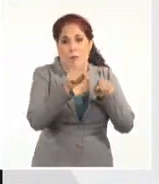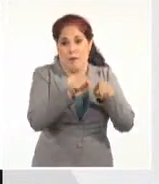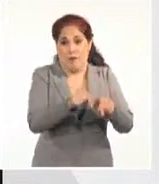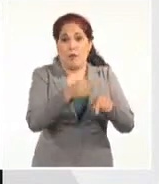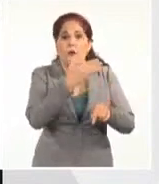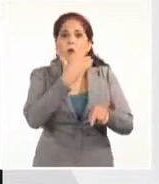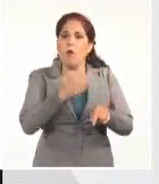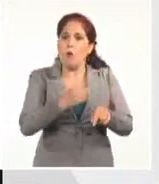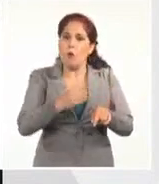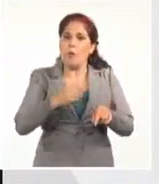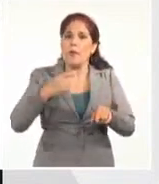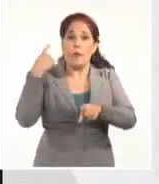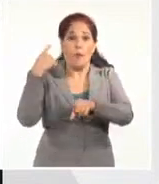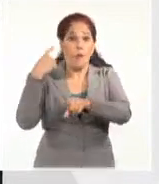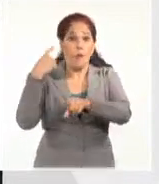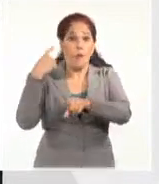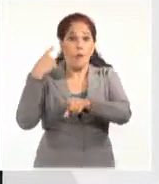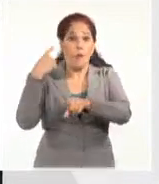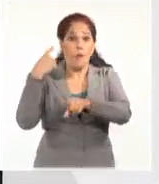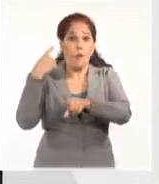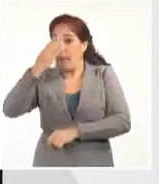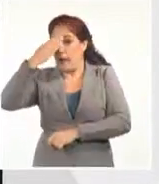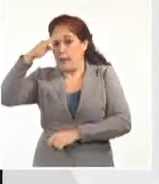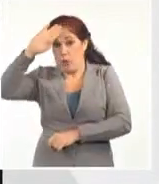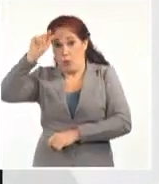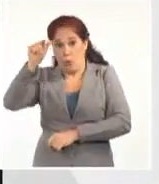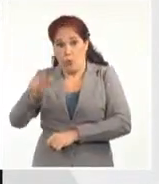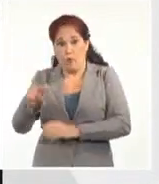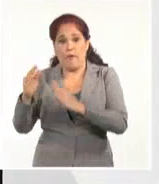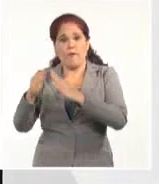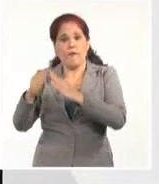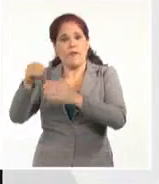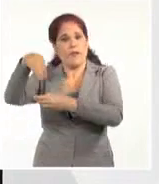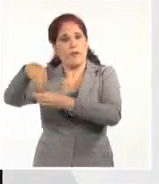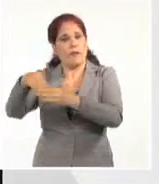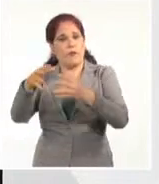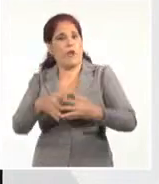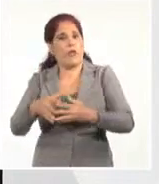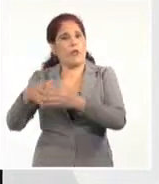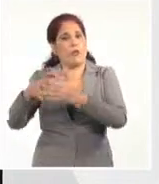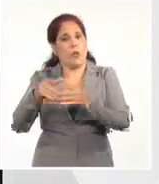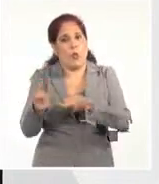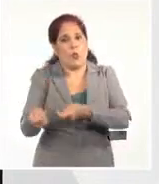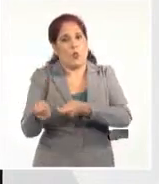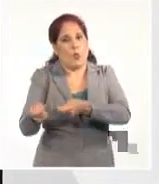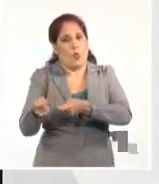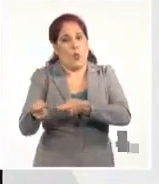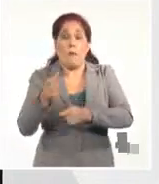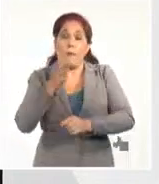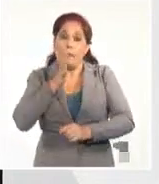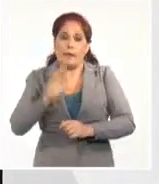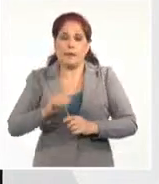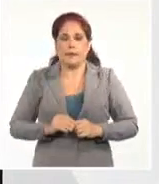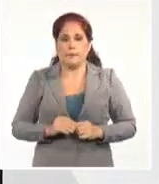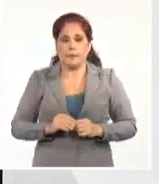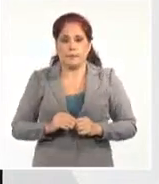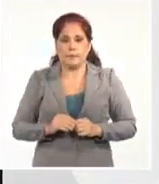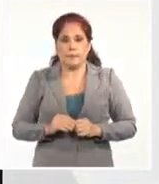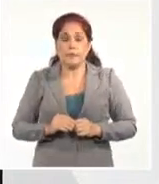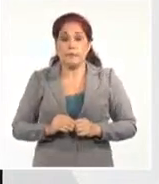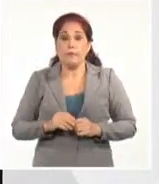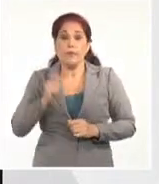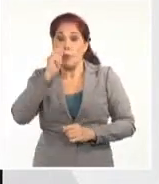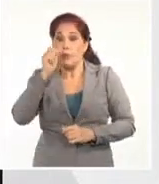por otro lado y una bis que es un cubano está viviendo en miami que un periodista